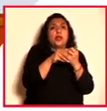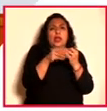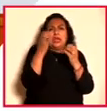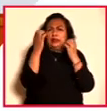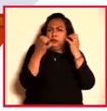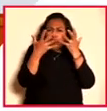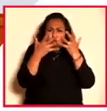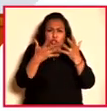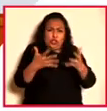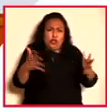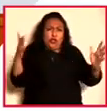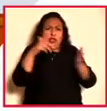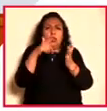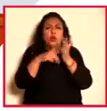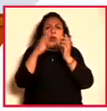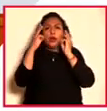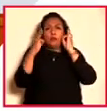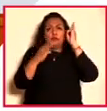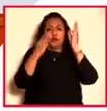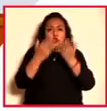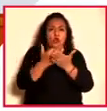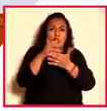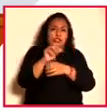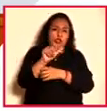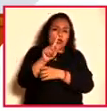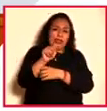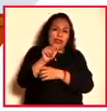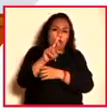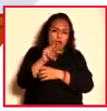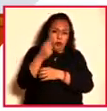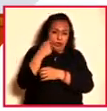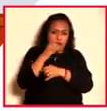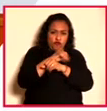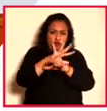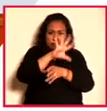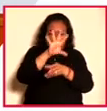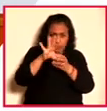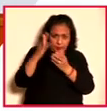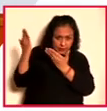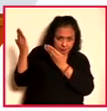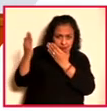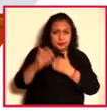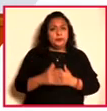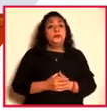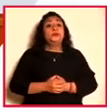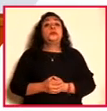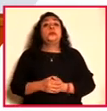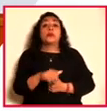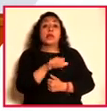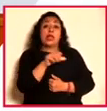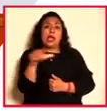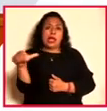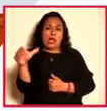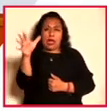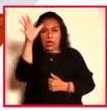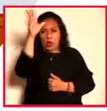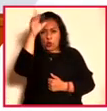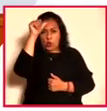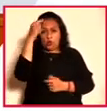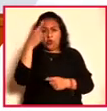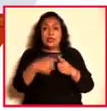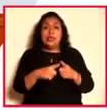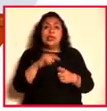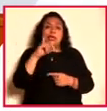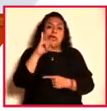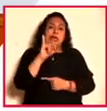exposición en el Museo Nacional de Antropología. Vamos a ver todos los detalles. En el marco de un convenio suscrito por el Instituto Nacional